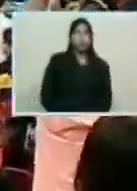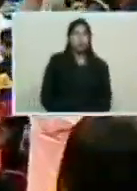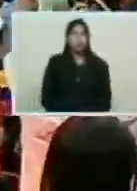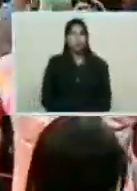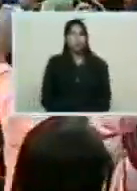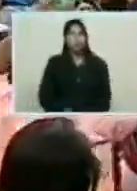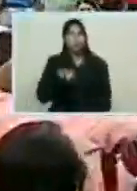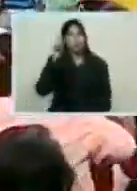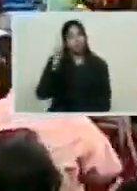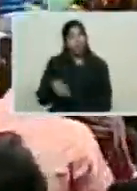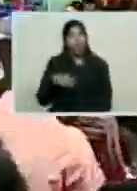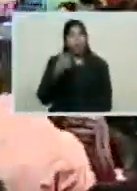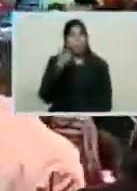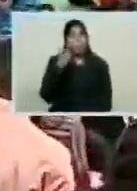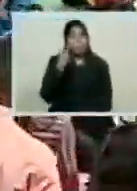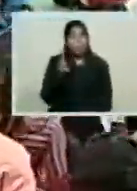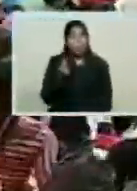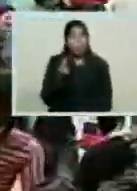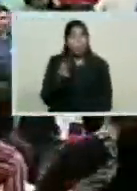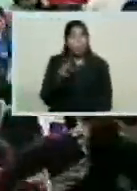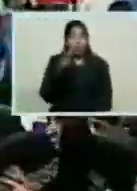Igualmente, atención, oído, oído,